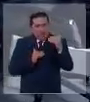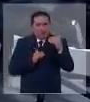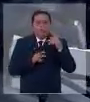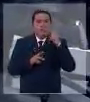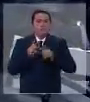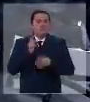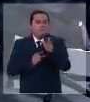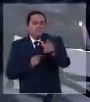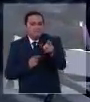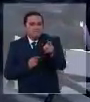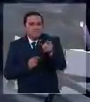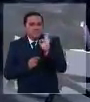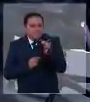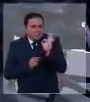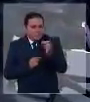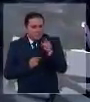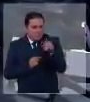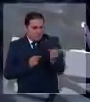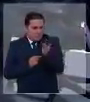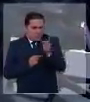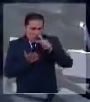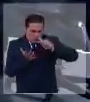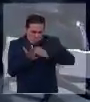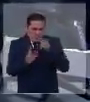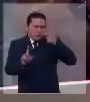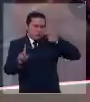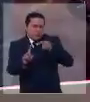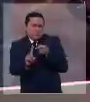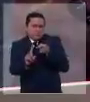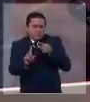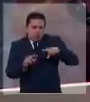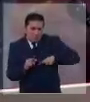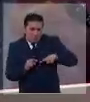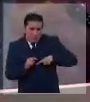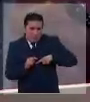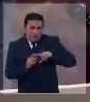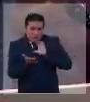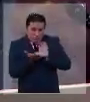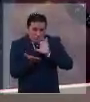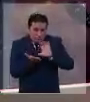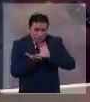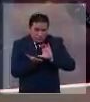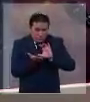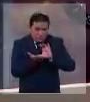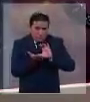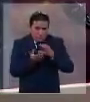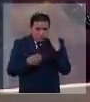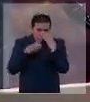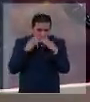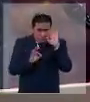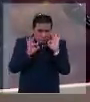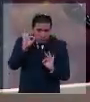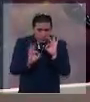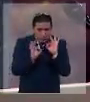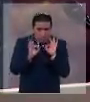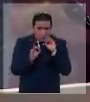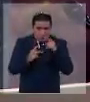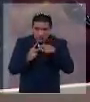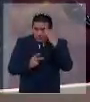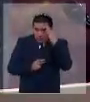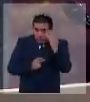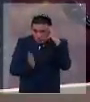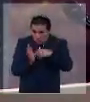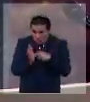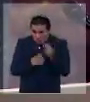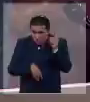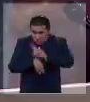nada más déjeme interrumpirlo. Una vez más, inversión pública, el programa de los 1,000 días, inversión pública, subirla al 5%